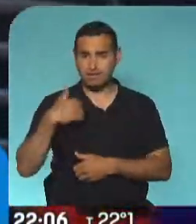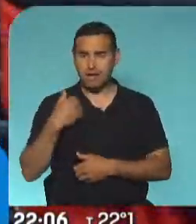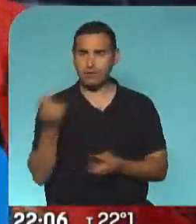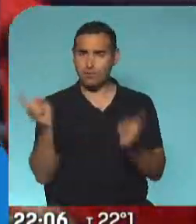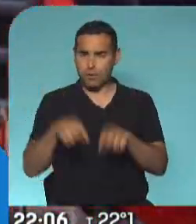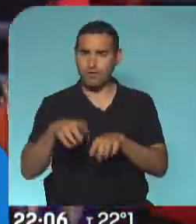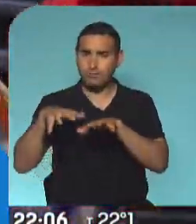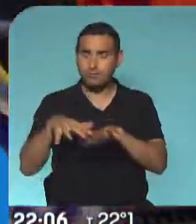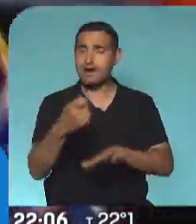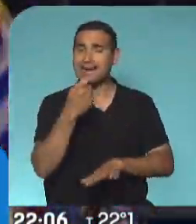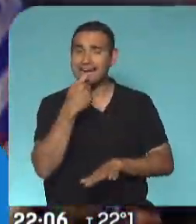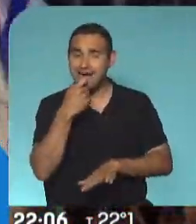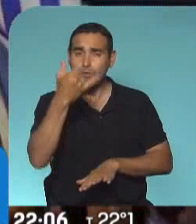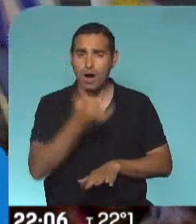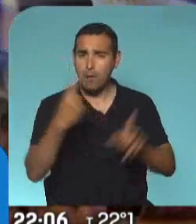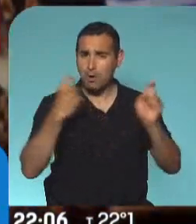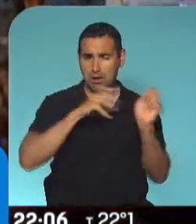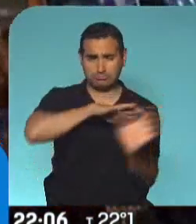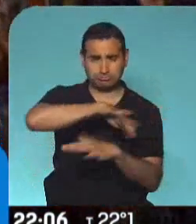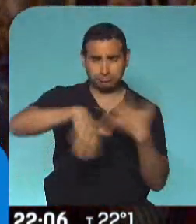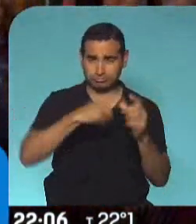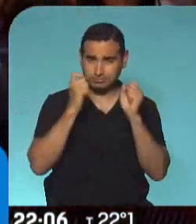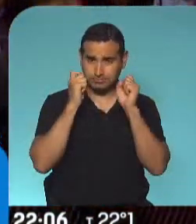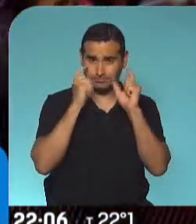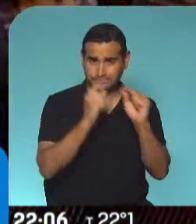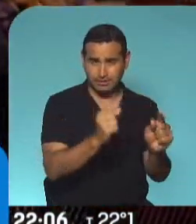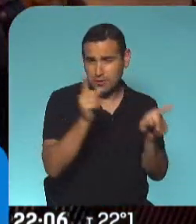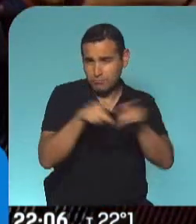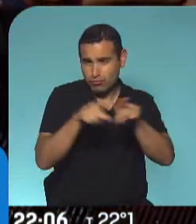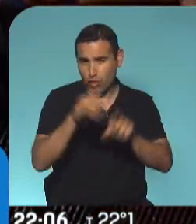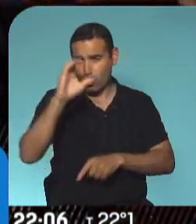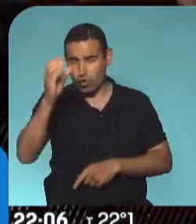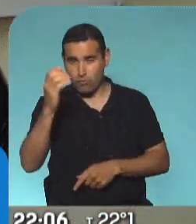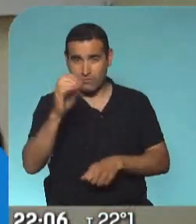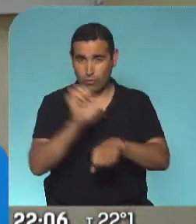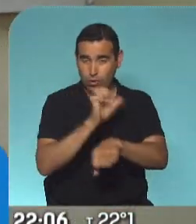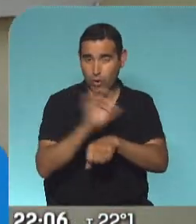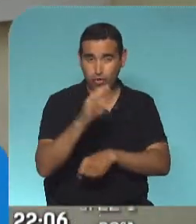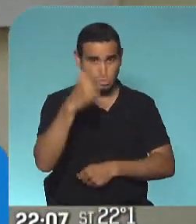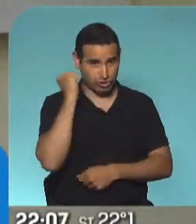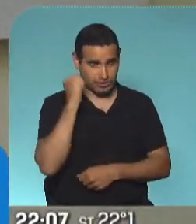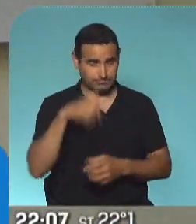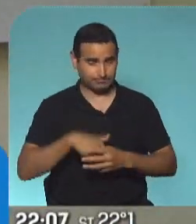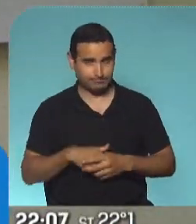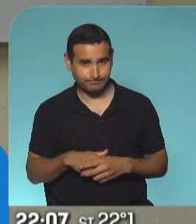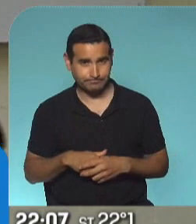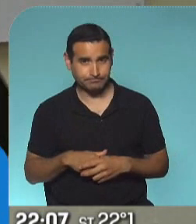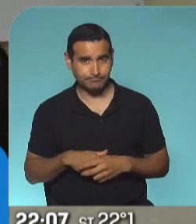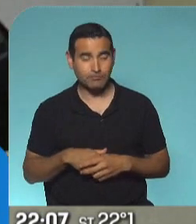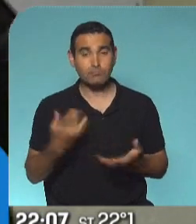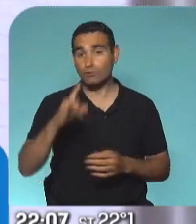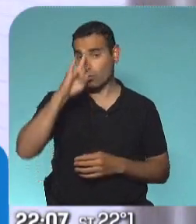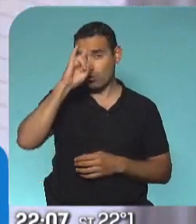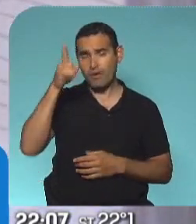el orden en caso de que se registren revueltas y protestas como las de Colombia, Ecuador y Chile. En el turbulento presente regional,